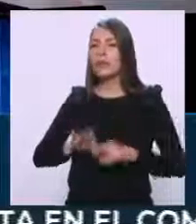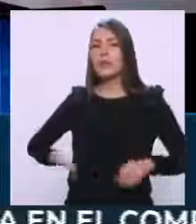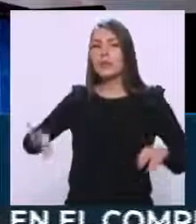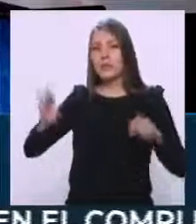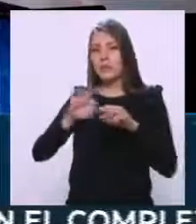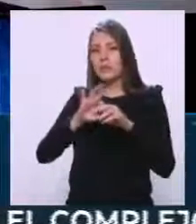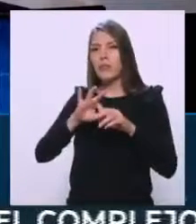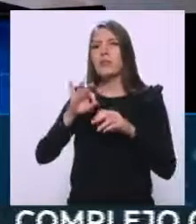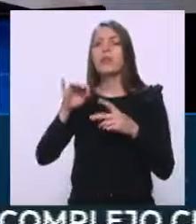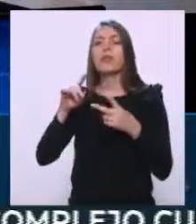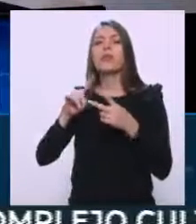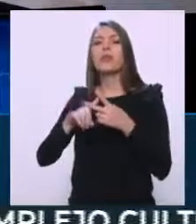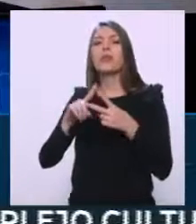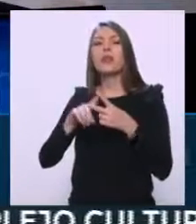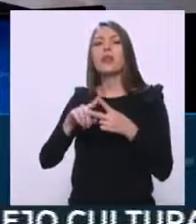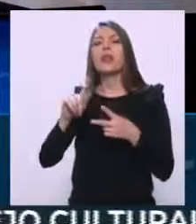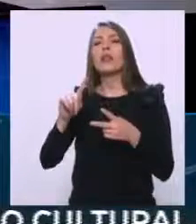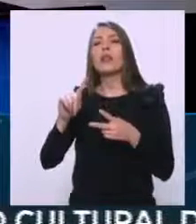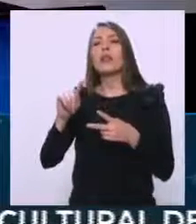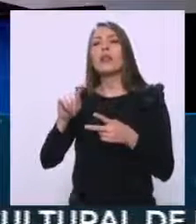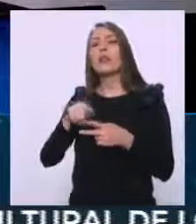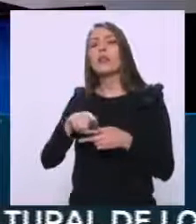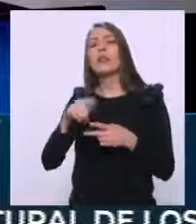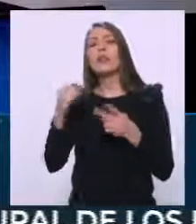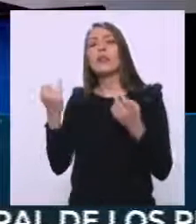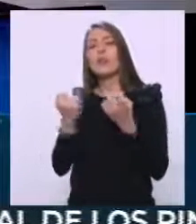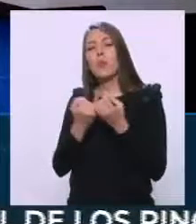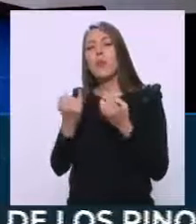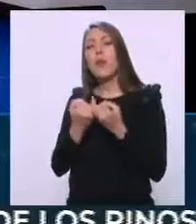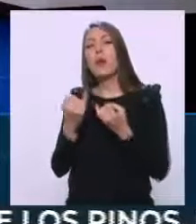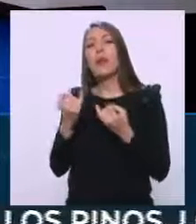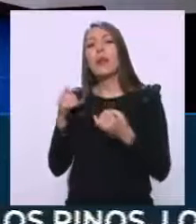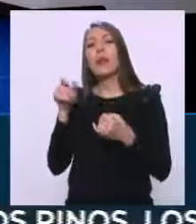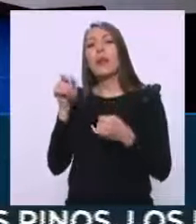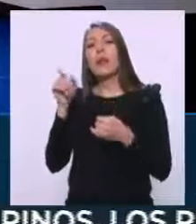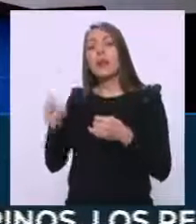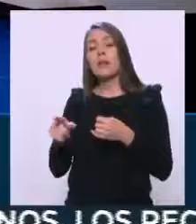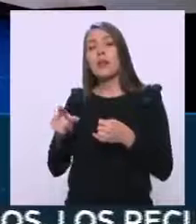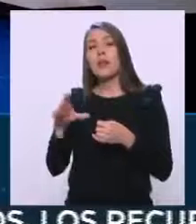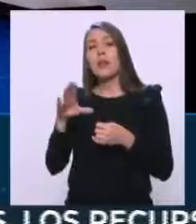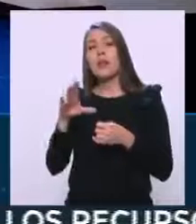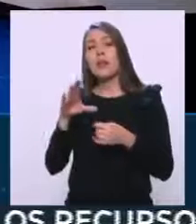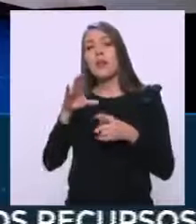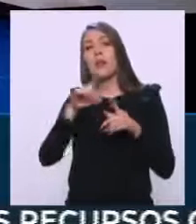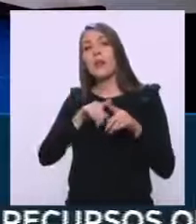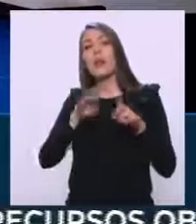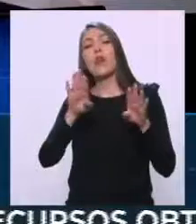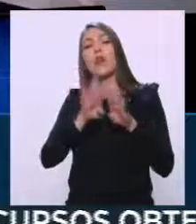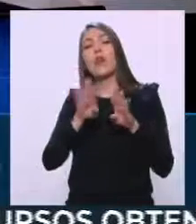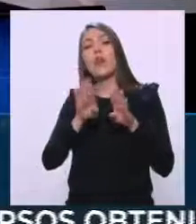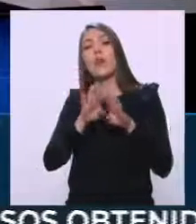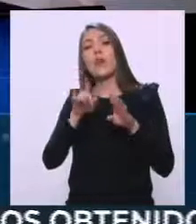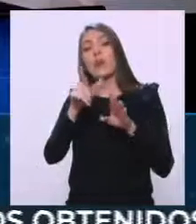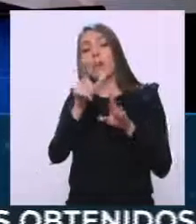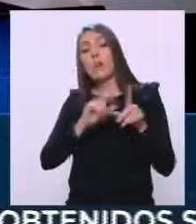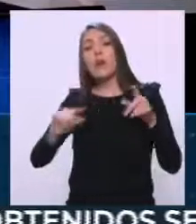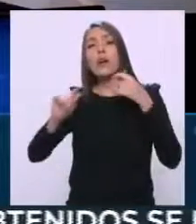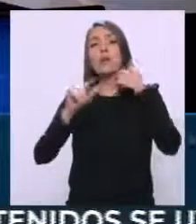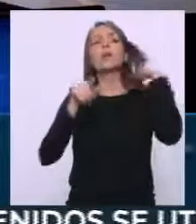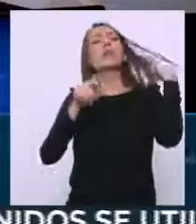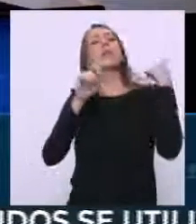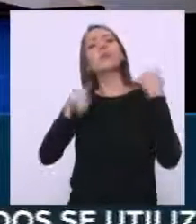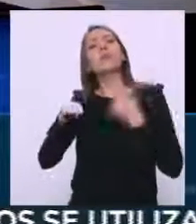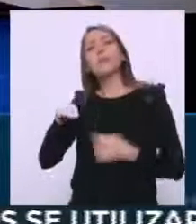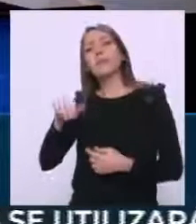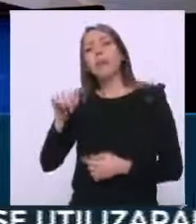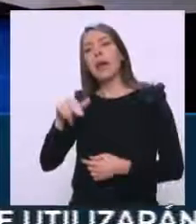costa del Golfo de México, y por el otro lado, en lo que se refiere a la costa del Pacífico, estamos hablando de los puertos de